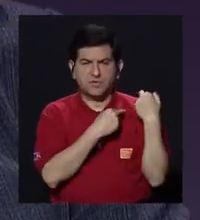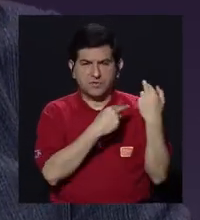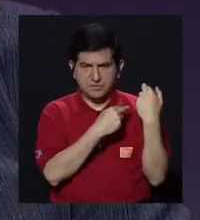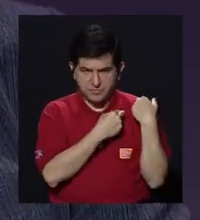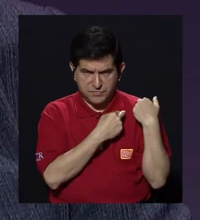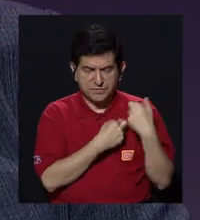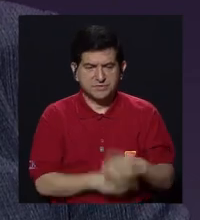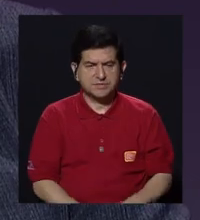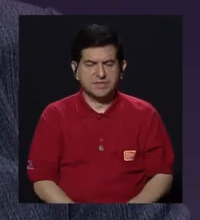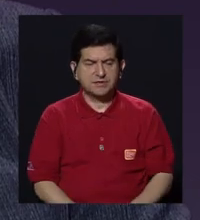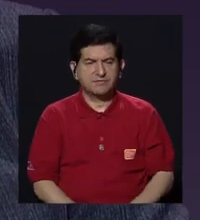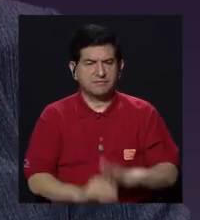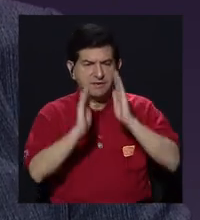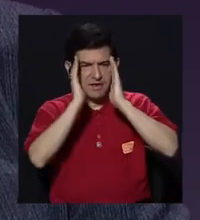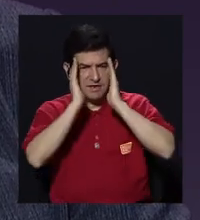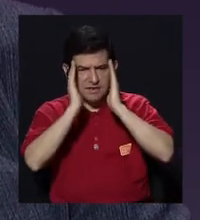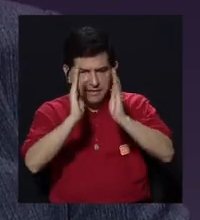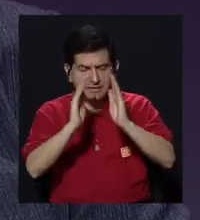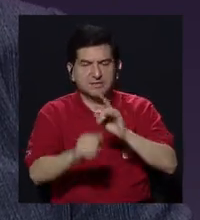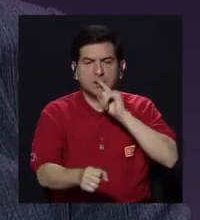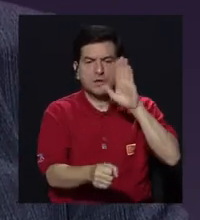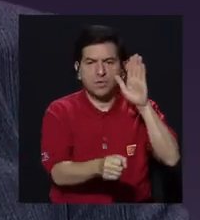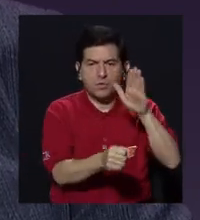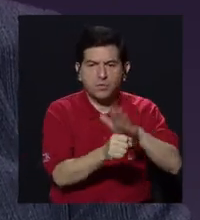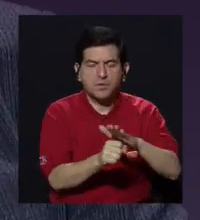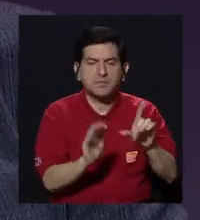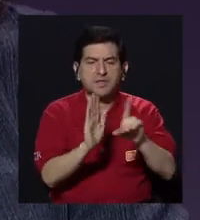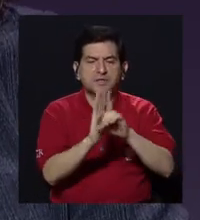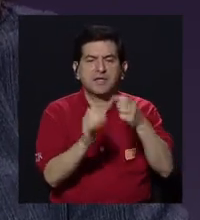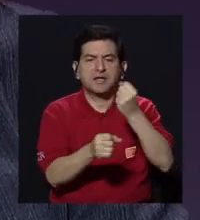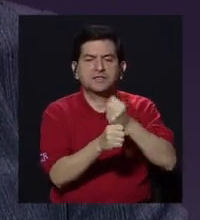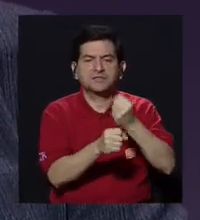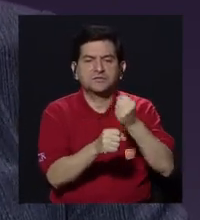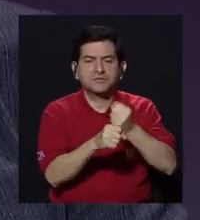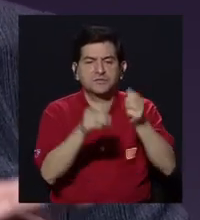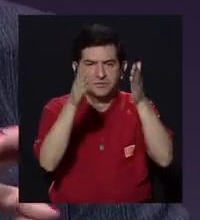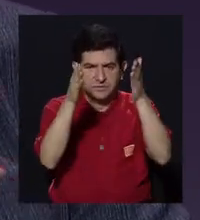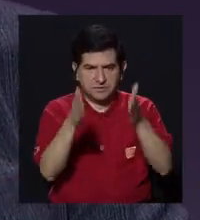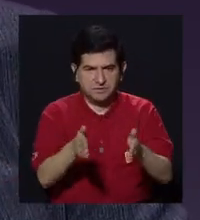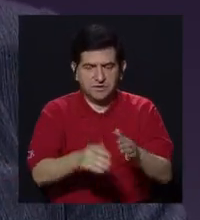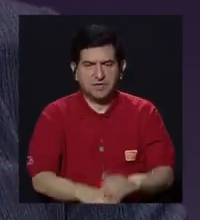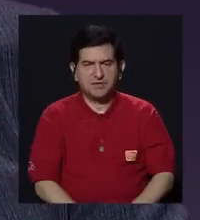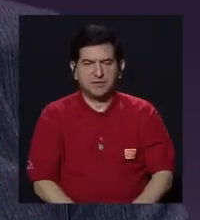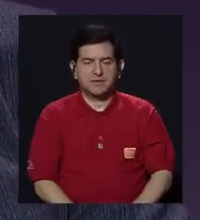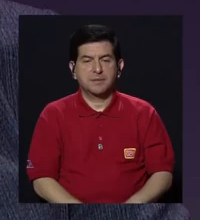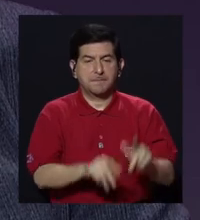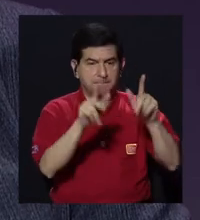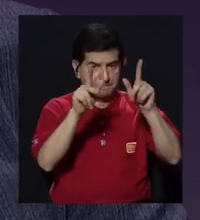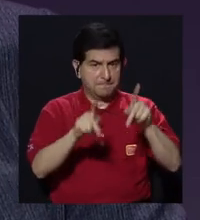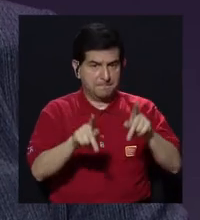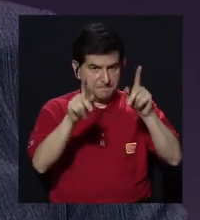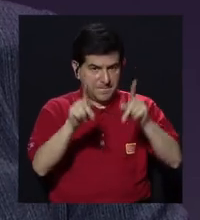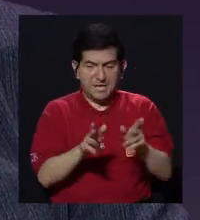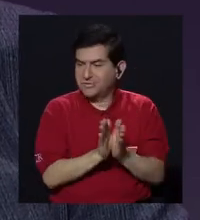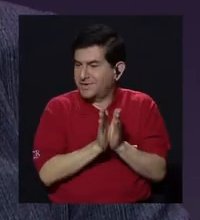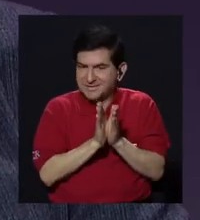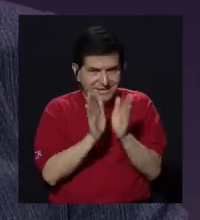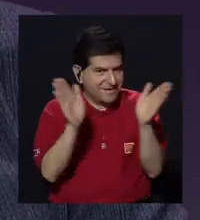corresponde velar por el cumplimiento de los derechos laborales de